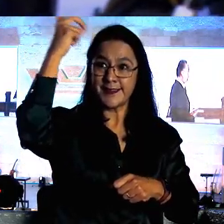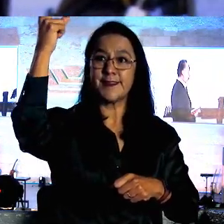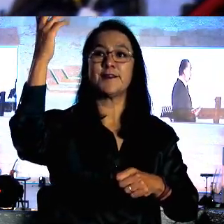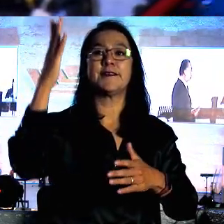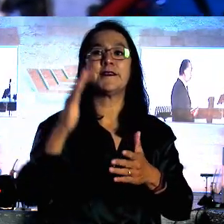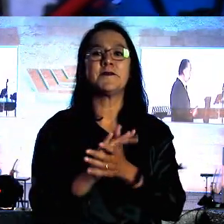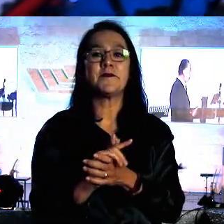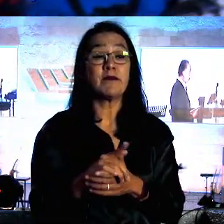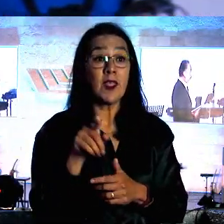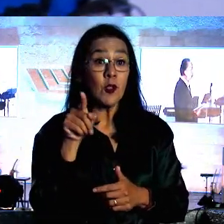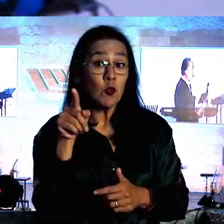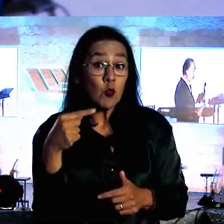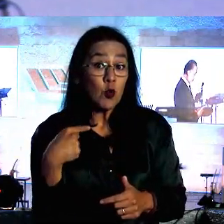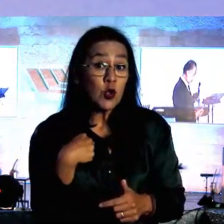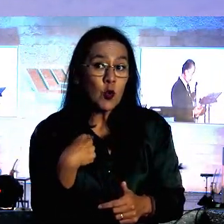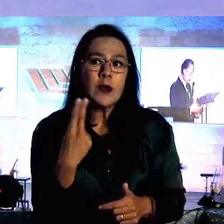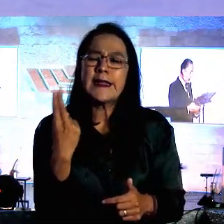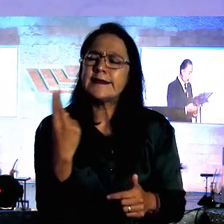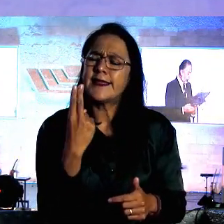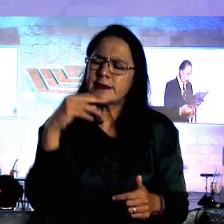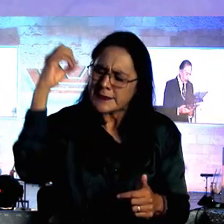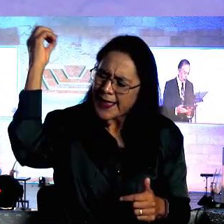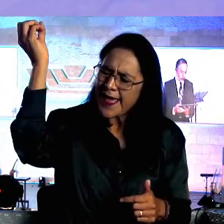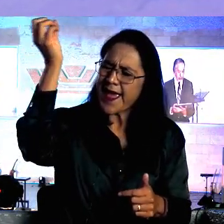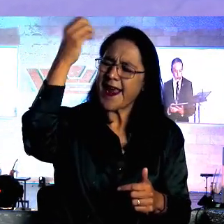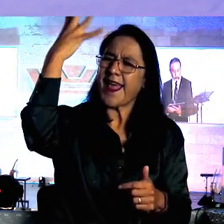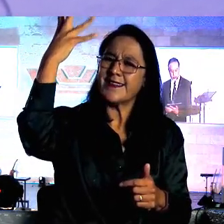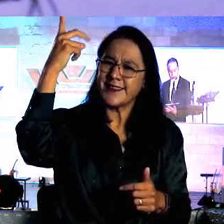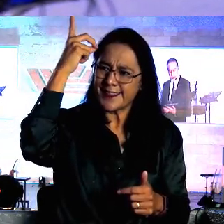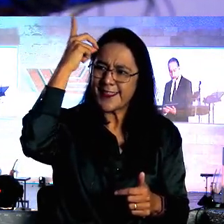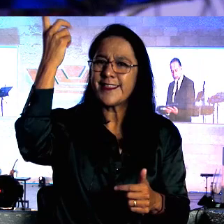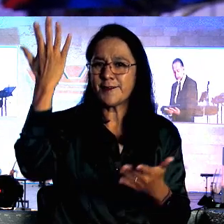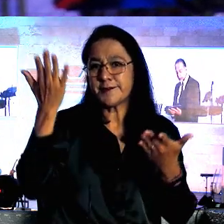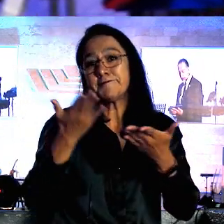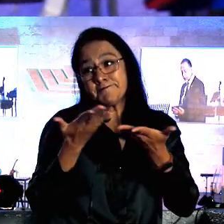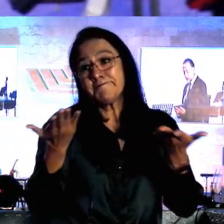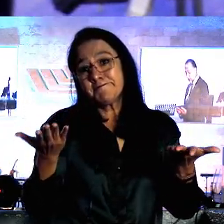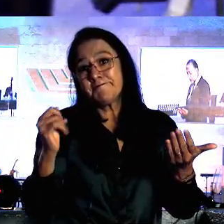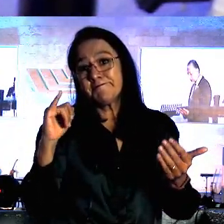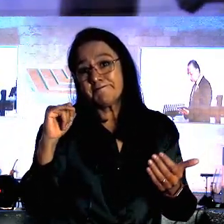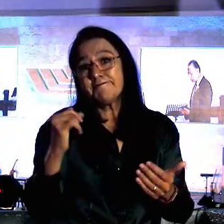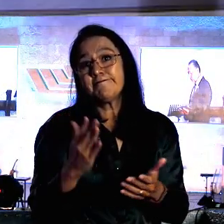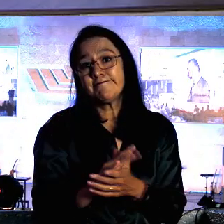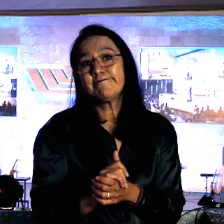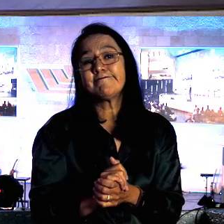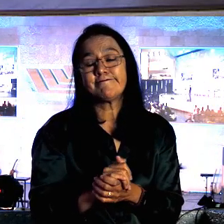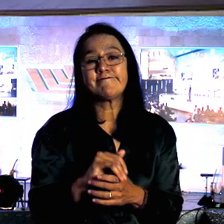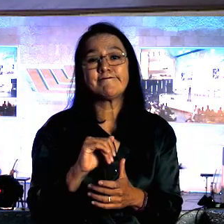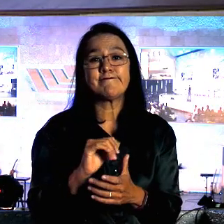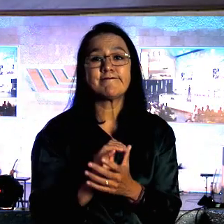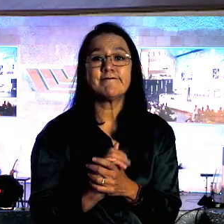¿Qué necesitamos? La gracia de Dios. Es decir,